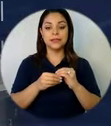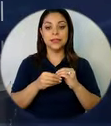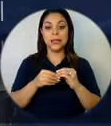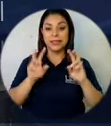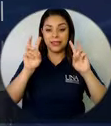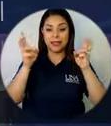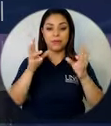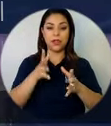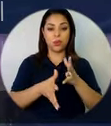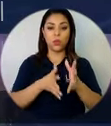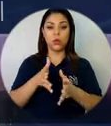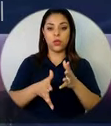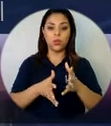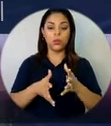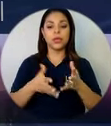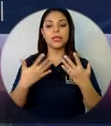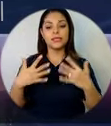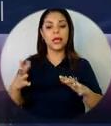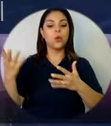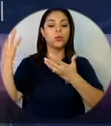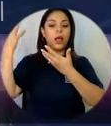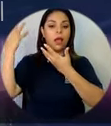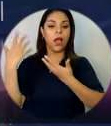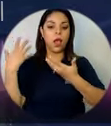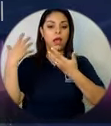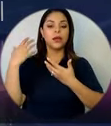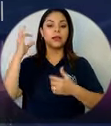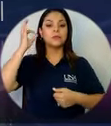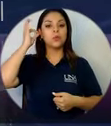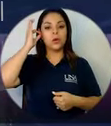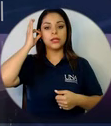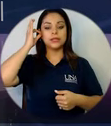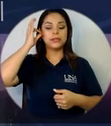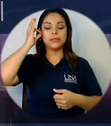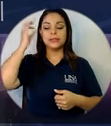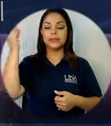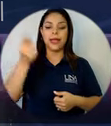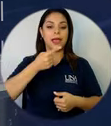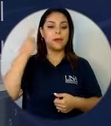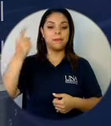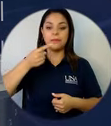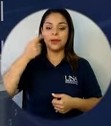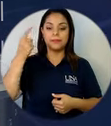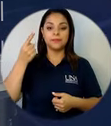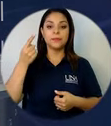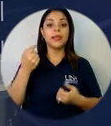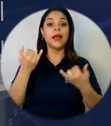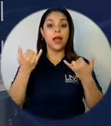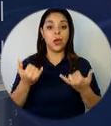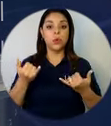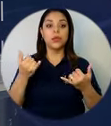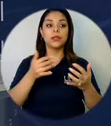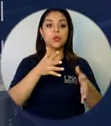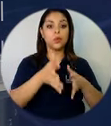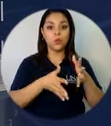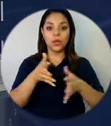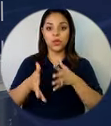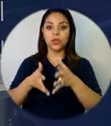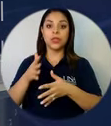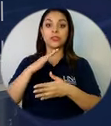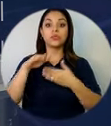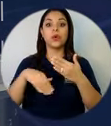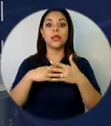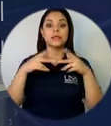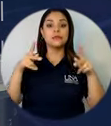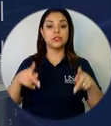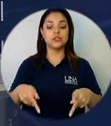este tema del cuidado, que ya de por sí ha sido una carga para las mujeres a lo largo de la historia, ahora el cuidado de todas